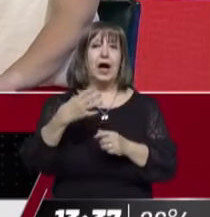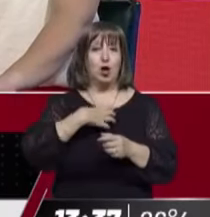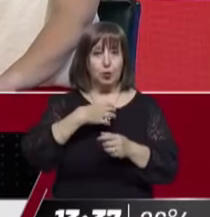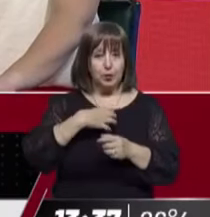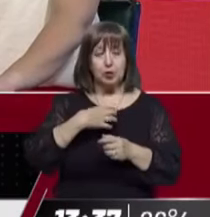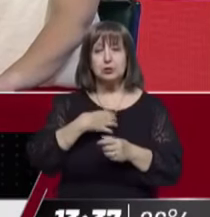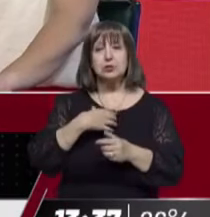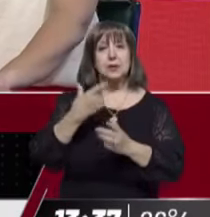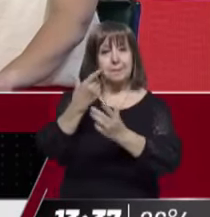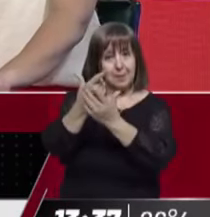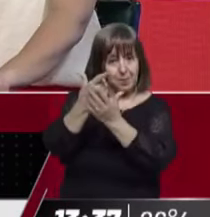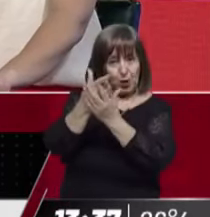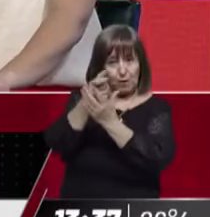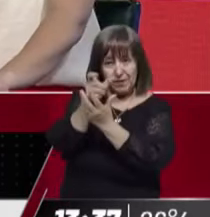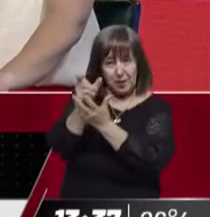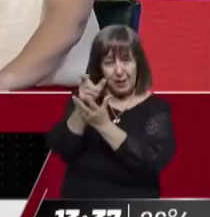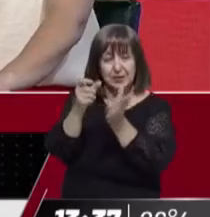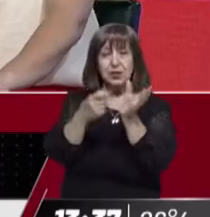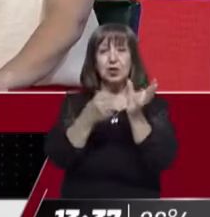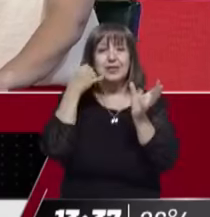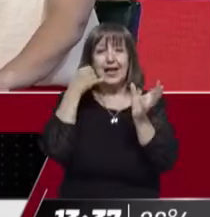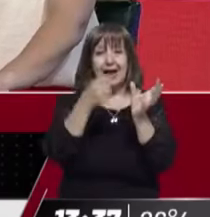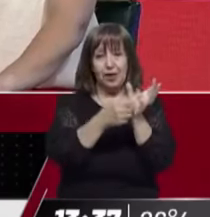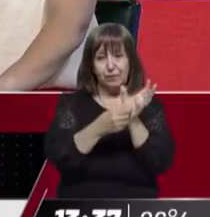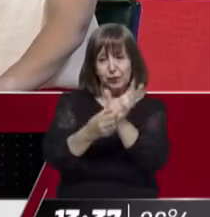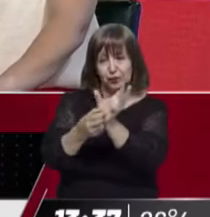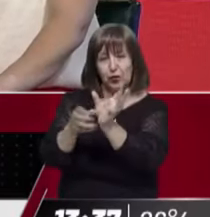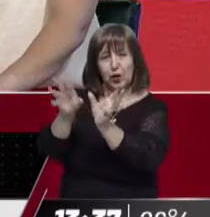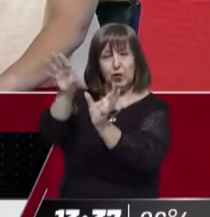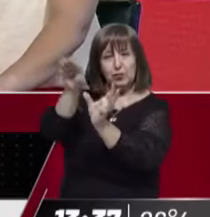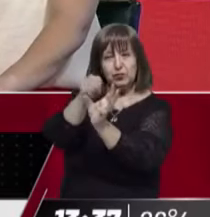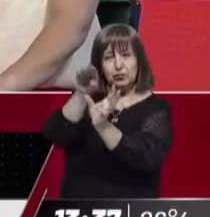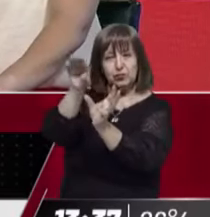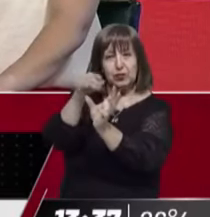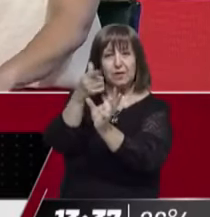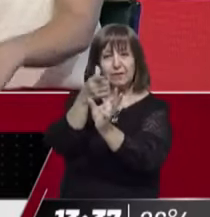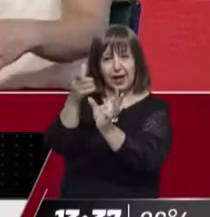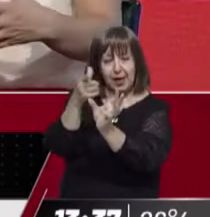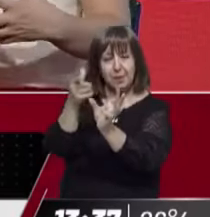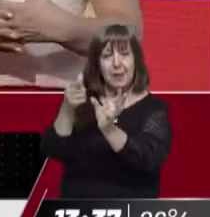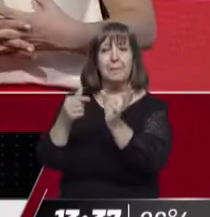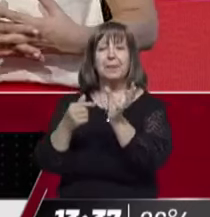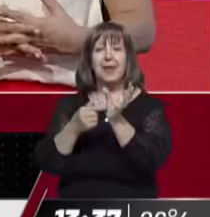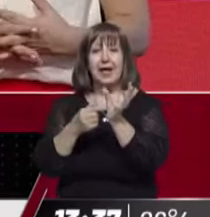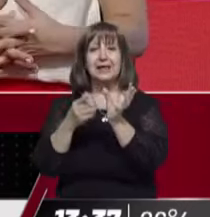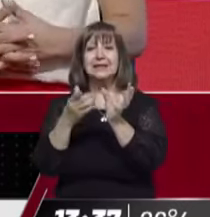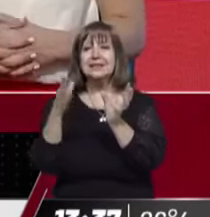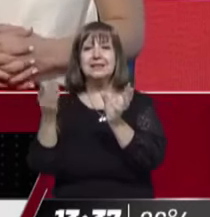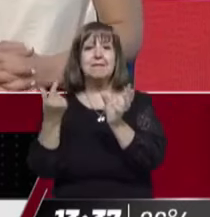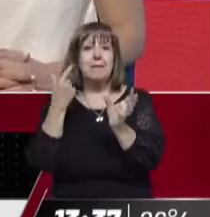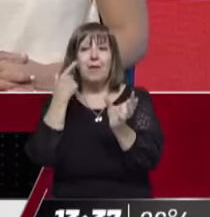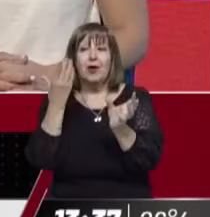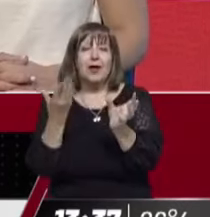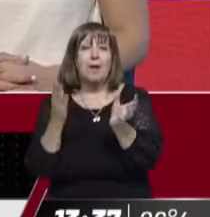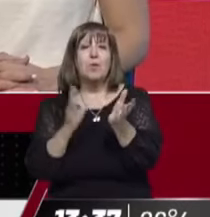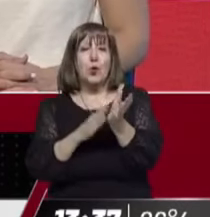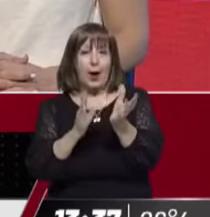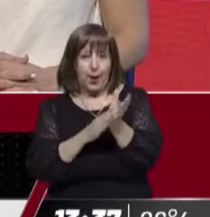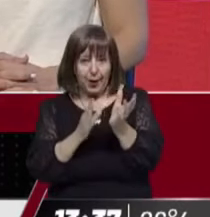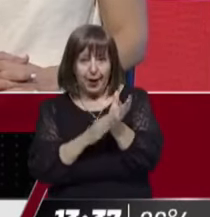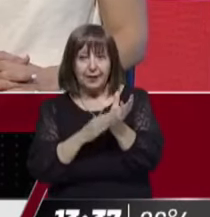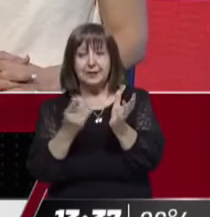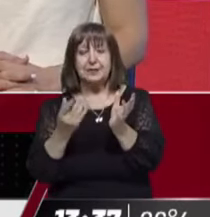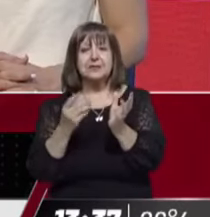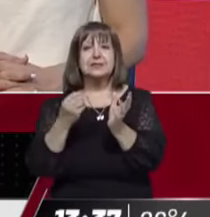celular, y graban la pelea, y esto se hace viral. A ver, sirve desde un punto de vista claro, para sí. tener referencia sobre lo que pasó y